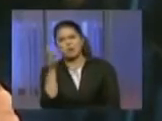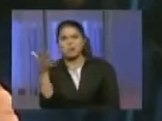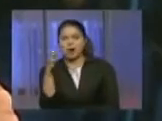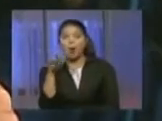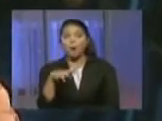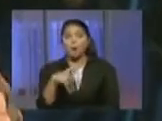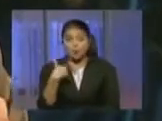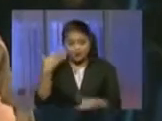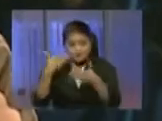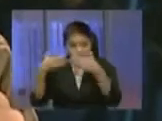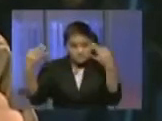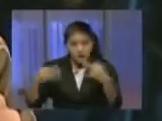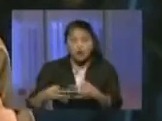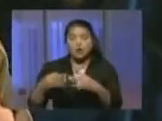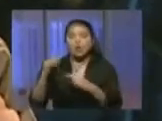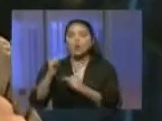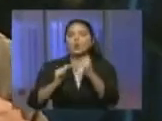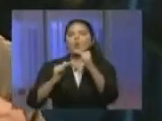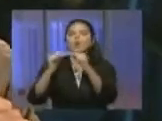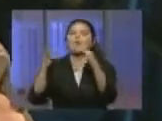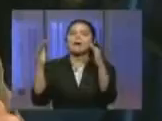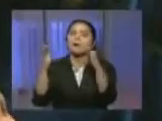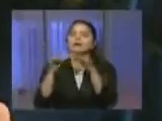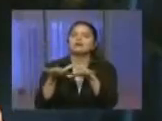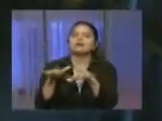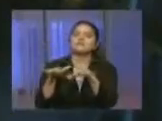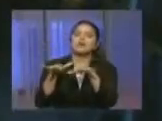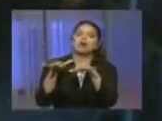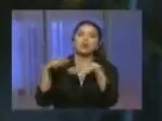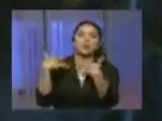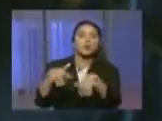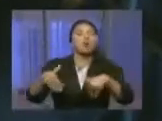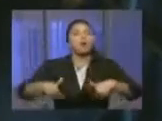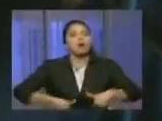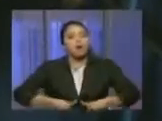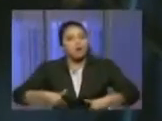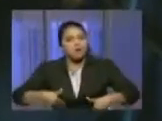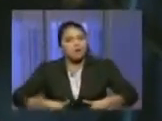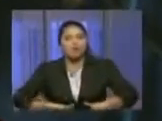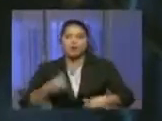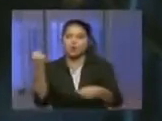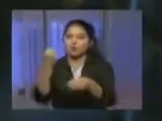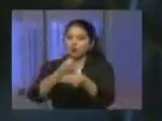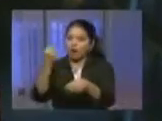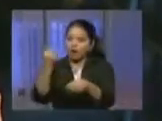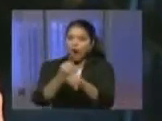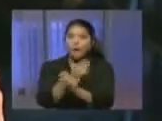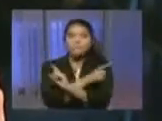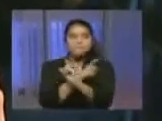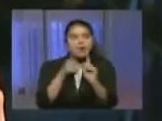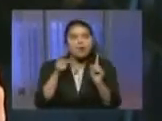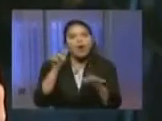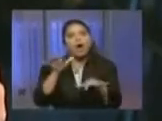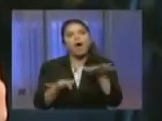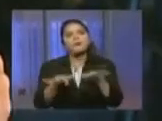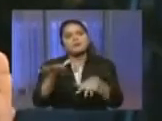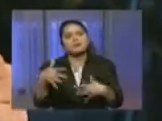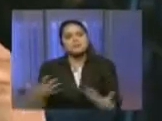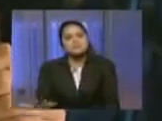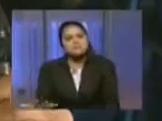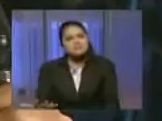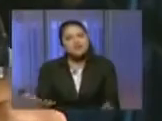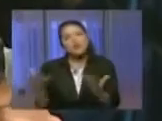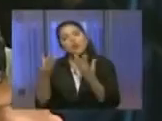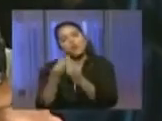tener su casa terminada con mucho esfuerzo con mucho trabajo solo y muchas veces con el